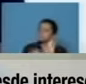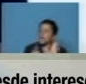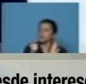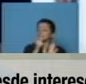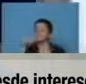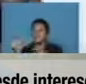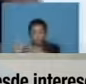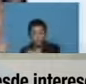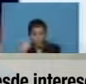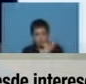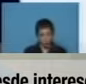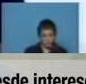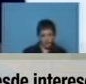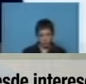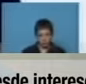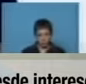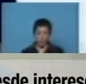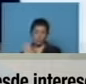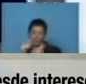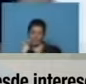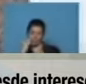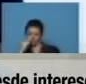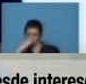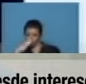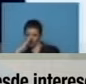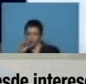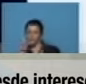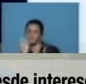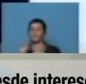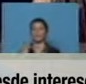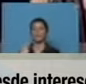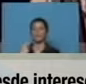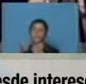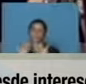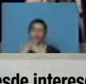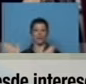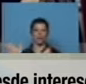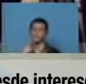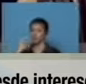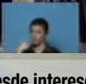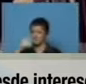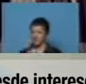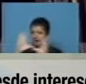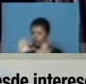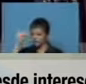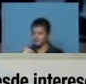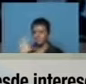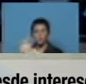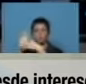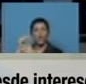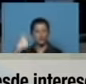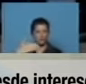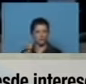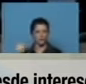los opositores se disfrazan, sobre todo en el sector privado, de libre mercadistas y no dicen claramente que están alineados con un